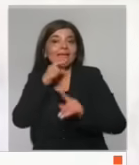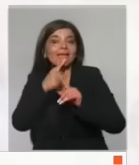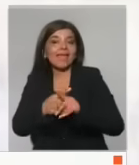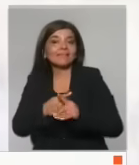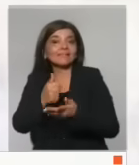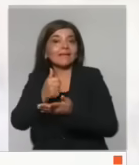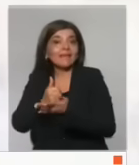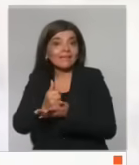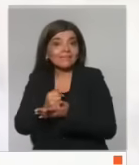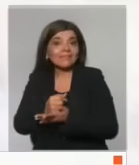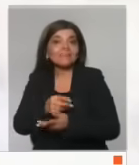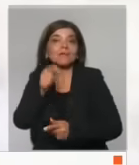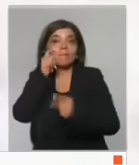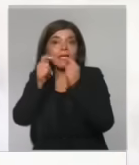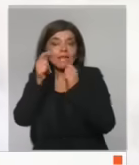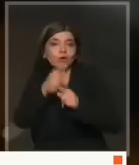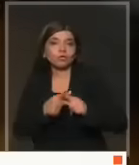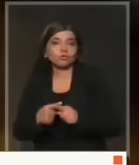en Maipú.